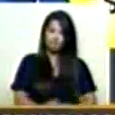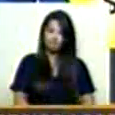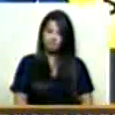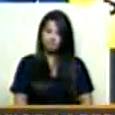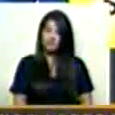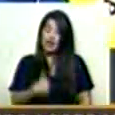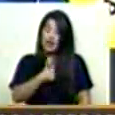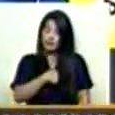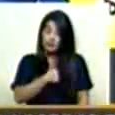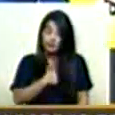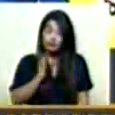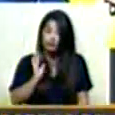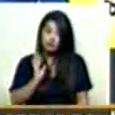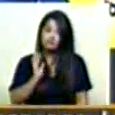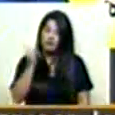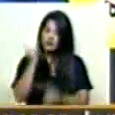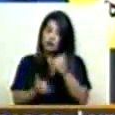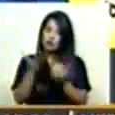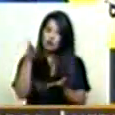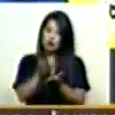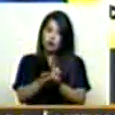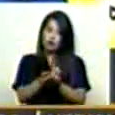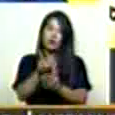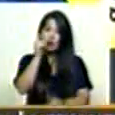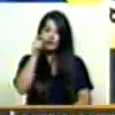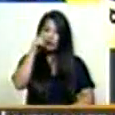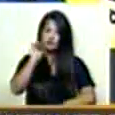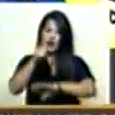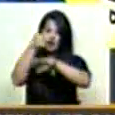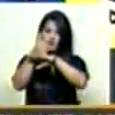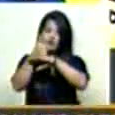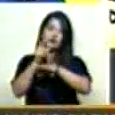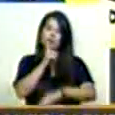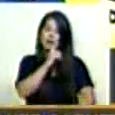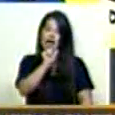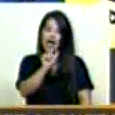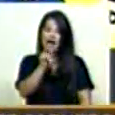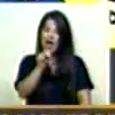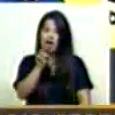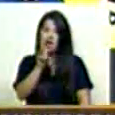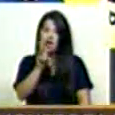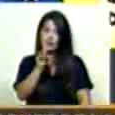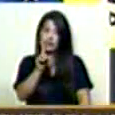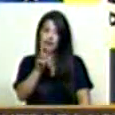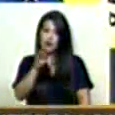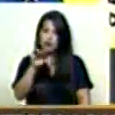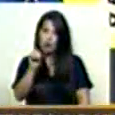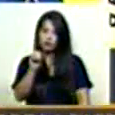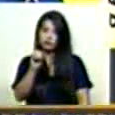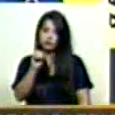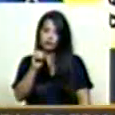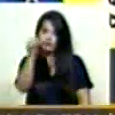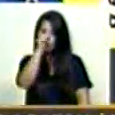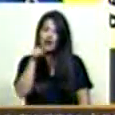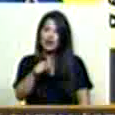lamentablemente falleció el supervisor jefe andrew domingo ugarte ferrera de